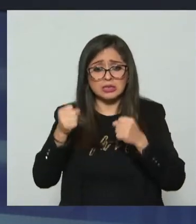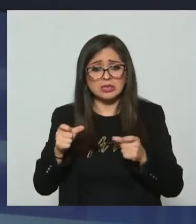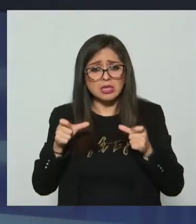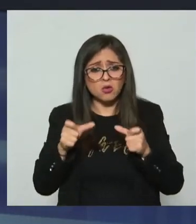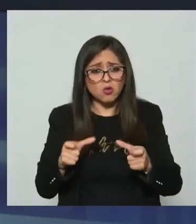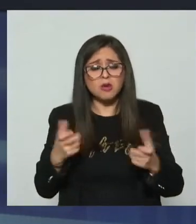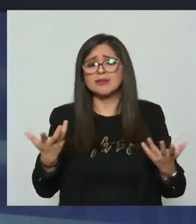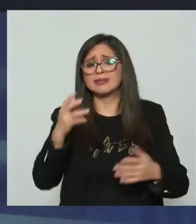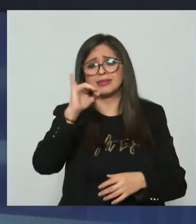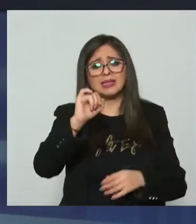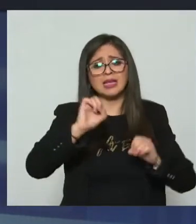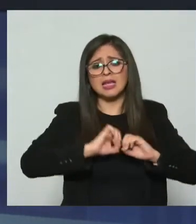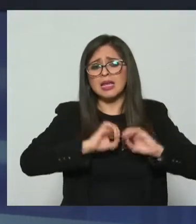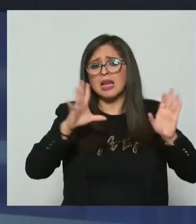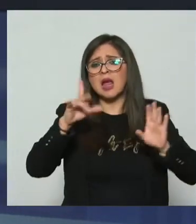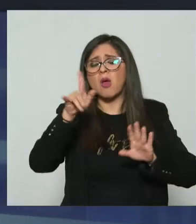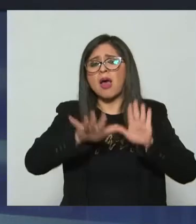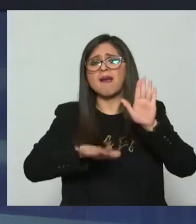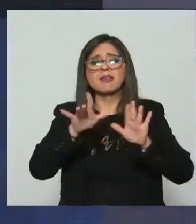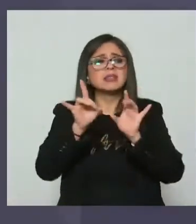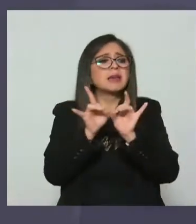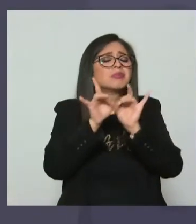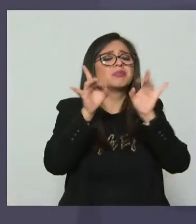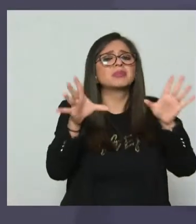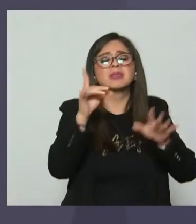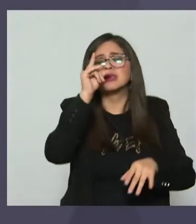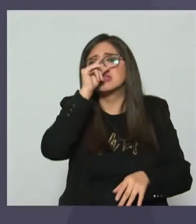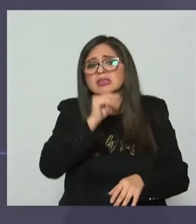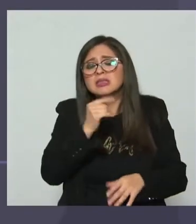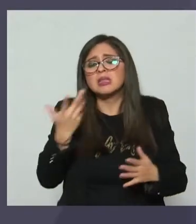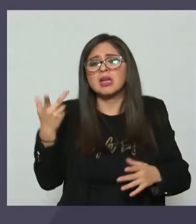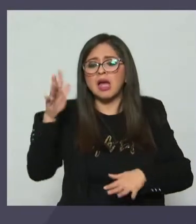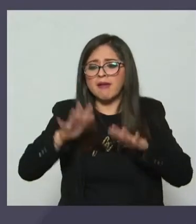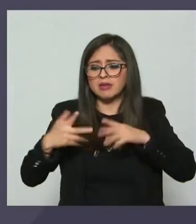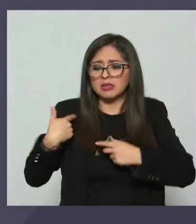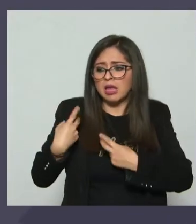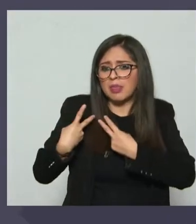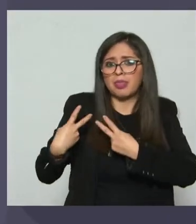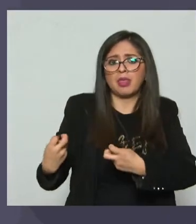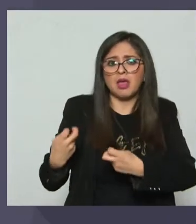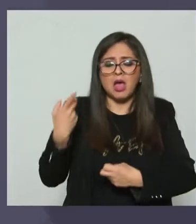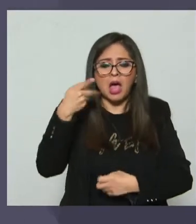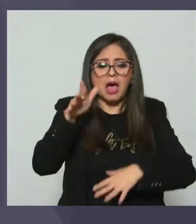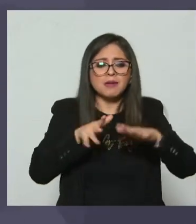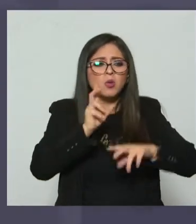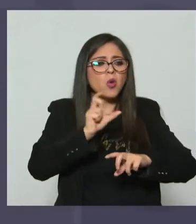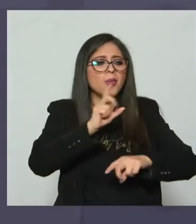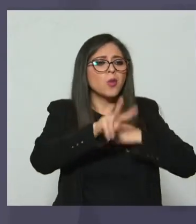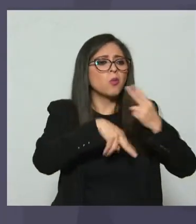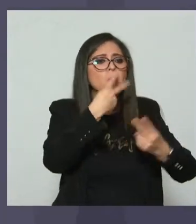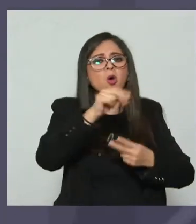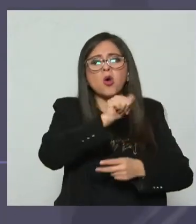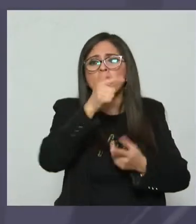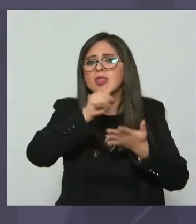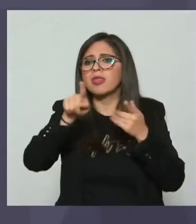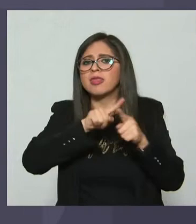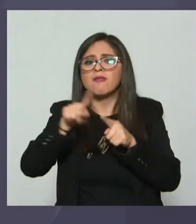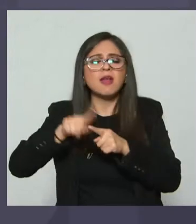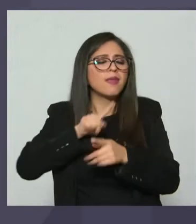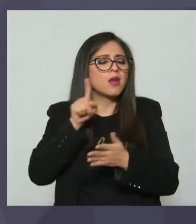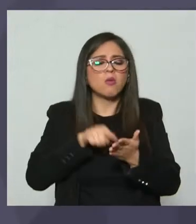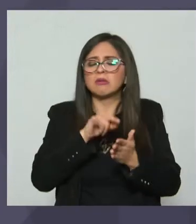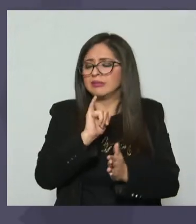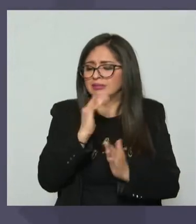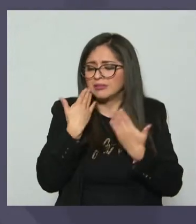haber situaciones excepcionales porque uno lo asaltan en misa. Pero el Metrobús es un lugar